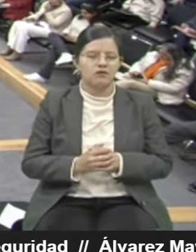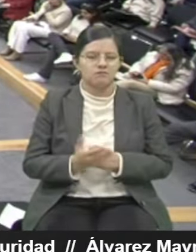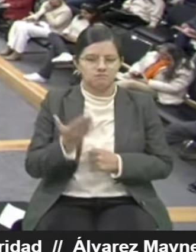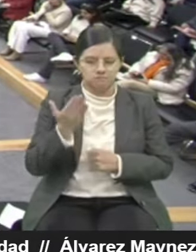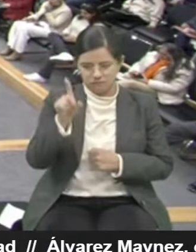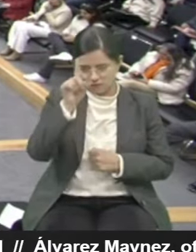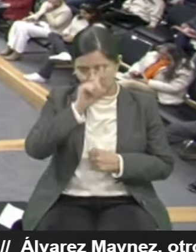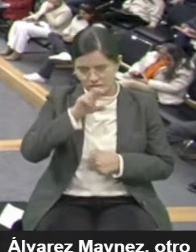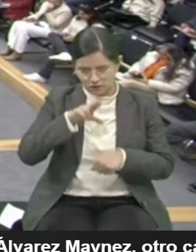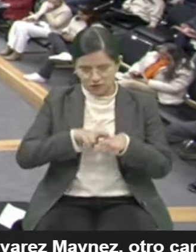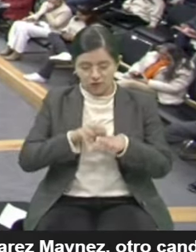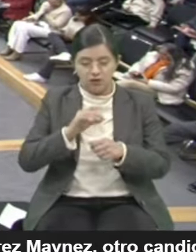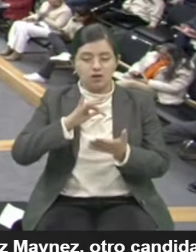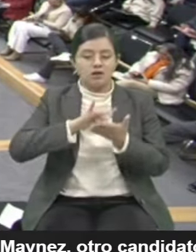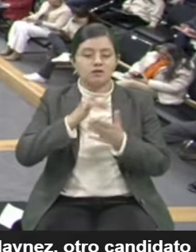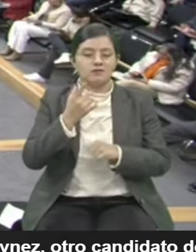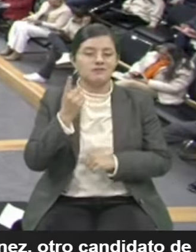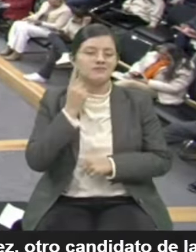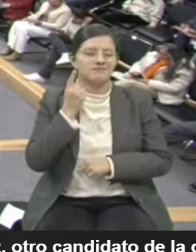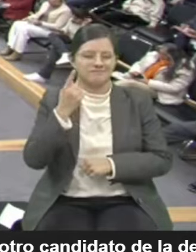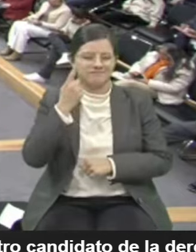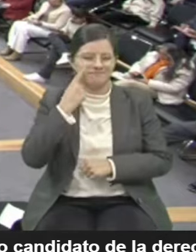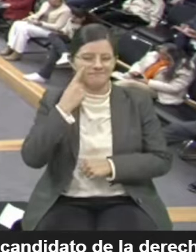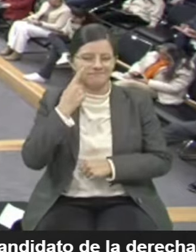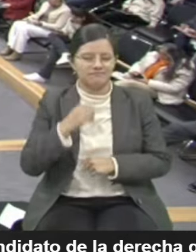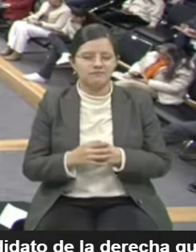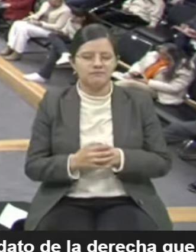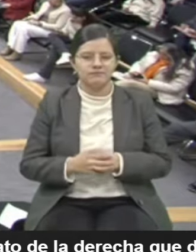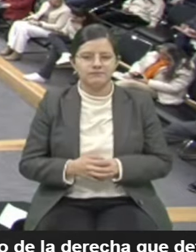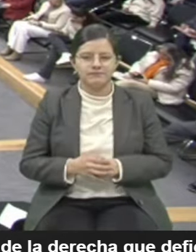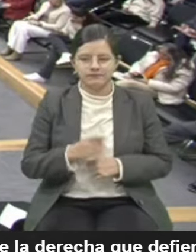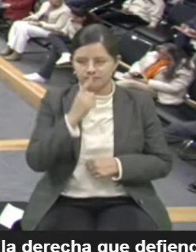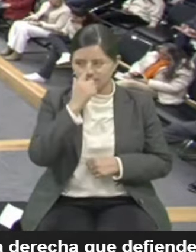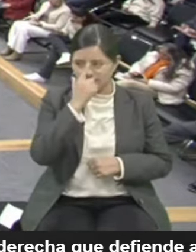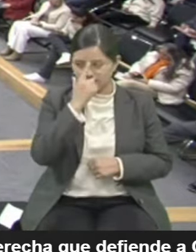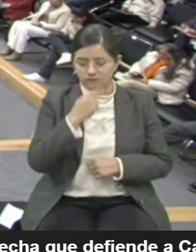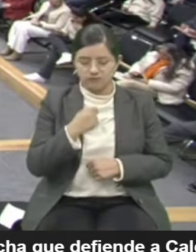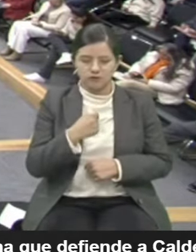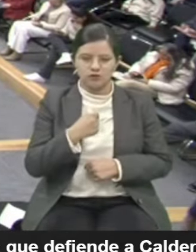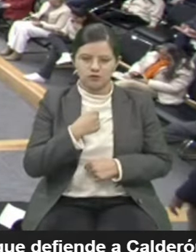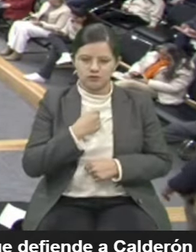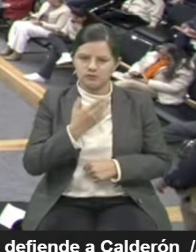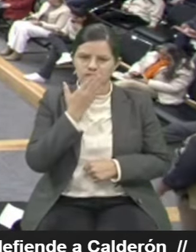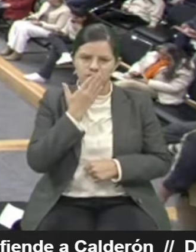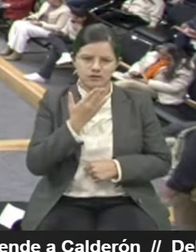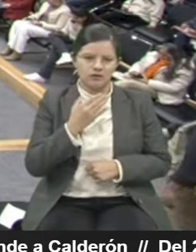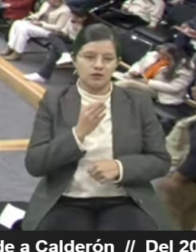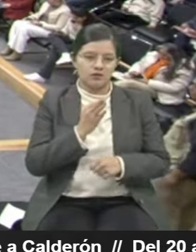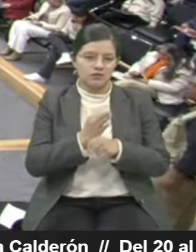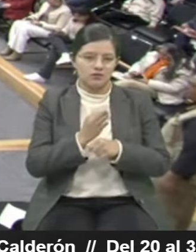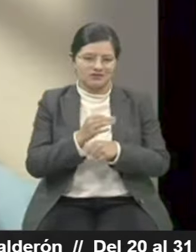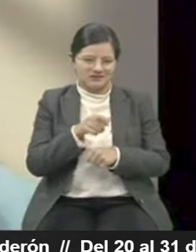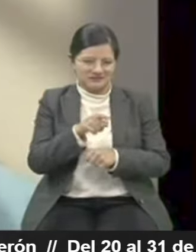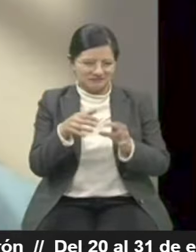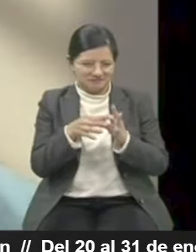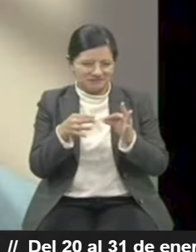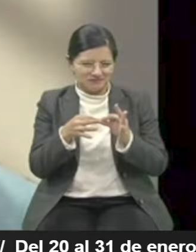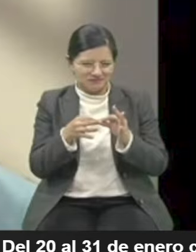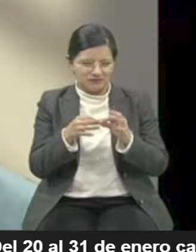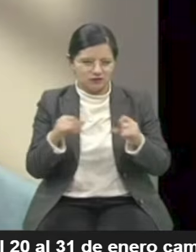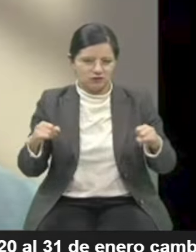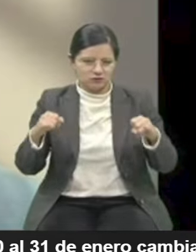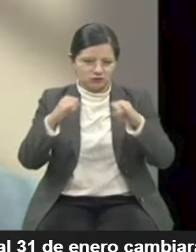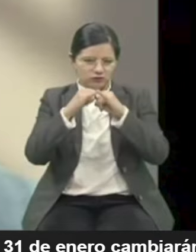consejero Gracias diputado mire eh yo festejo el derecho a estar en desacuerdo con lo que hacen las